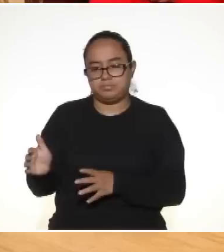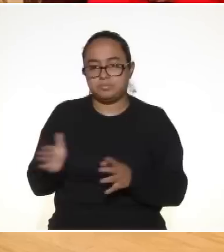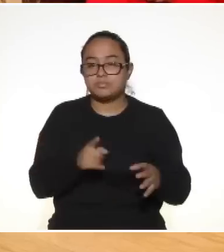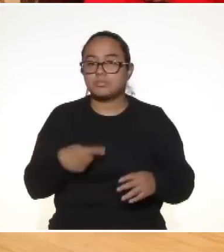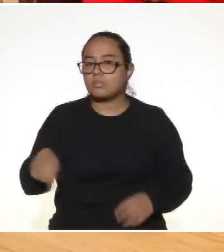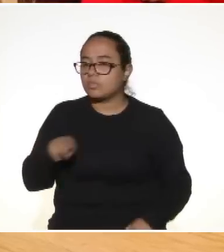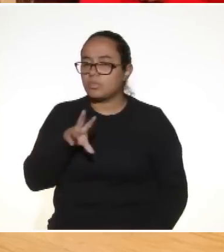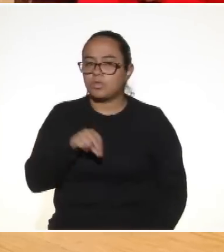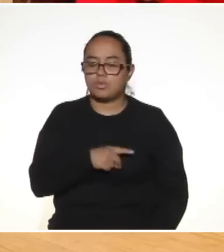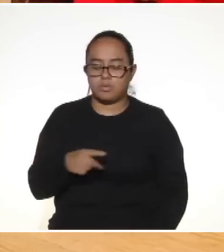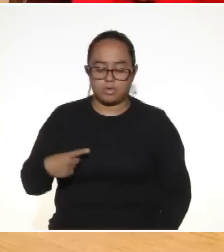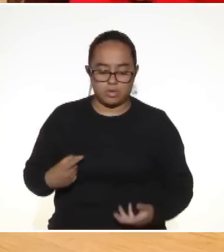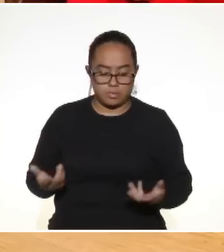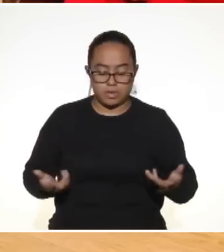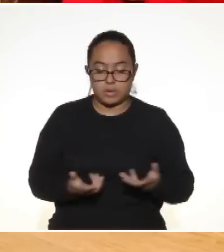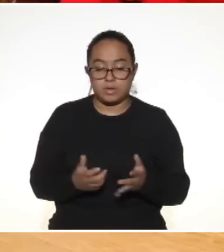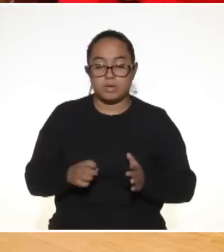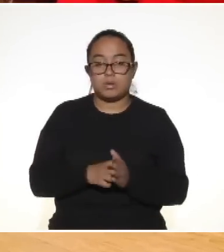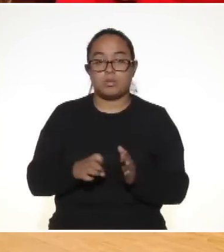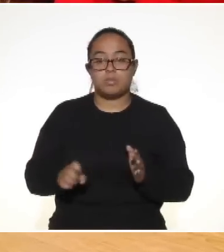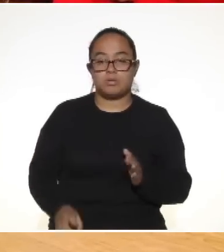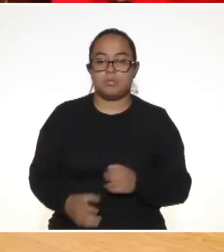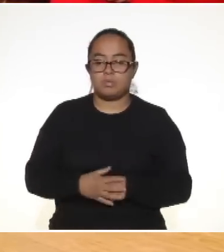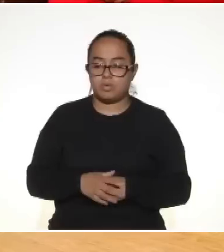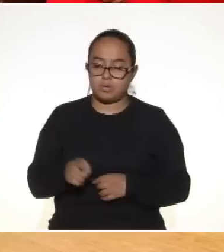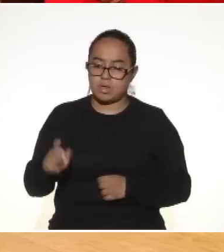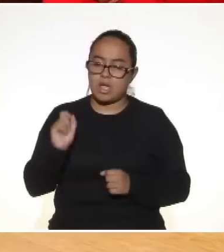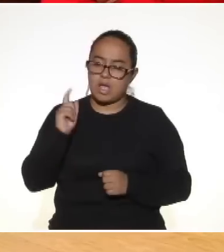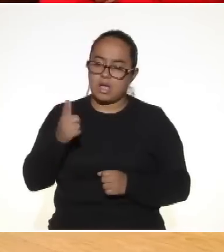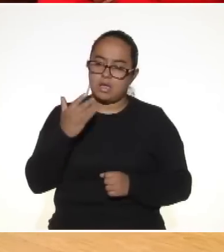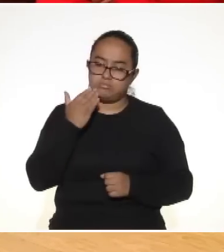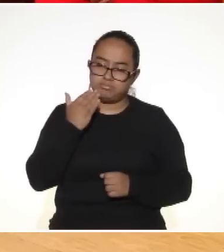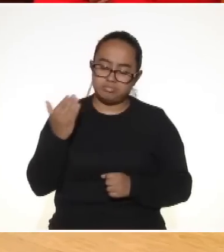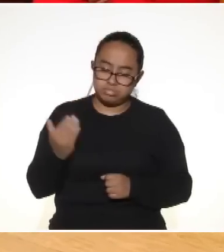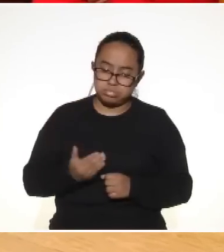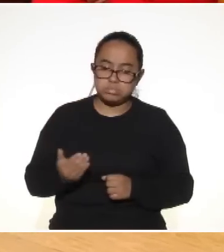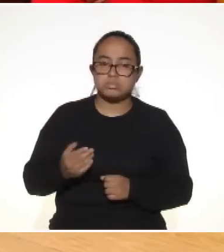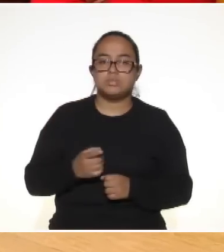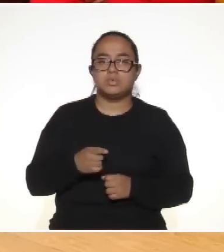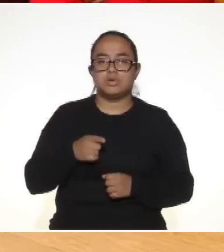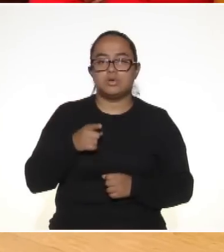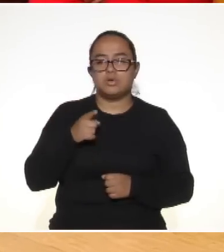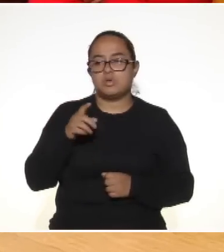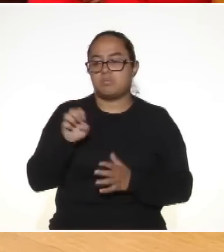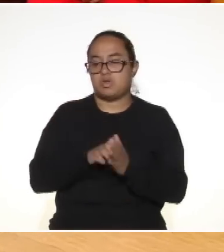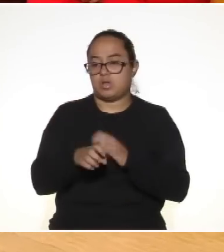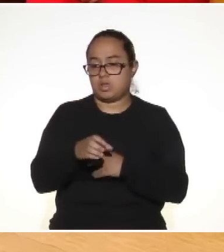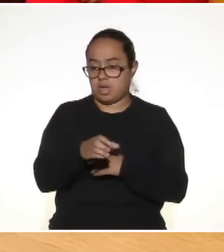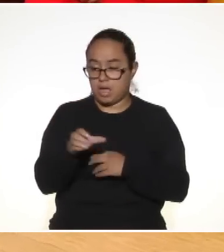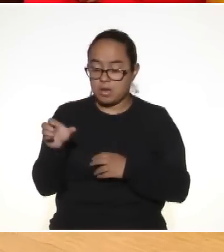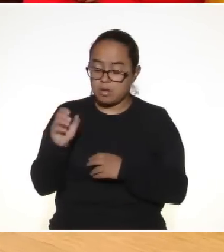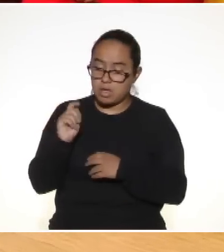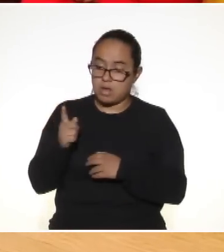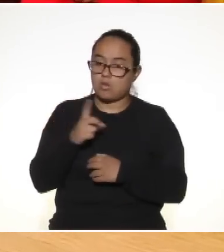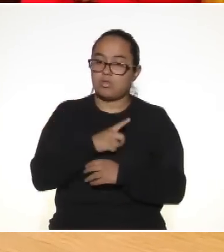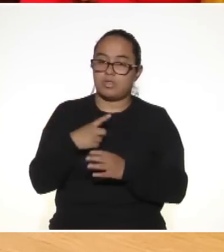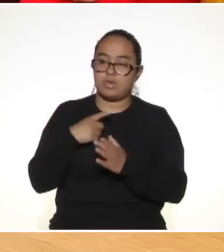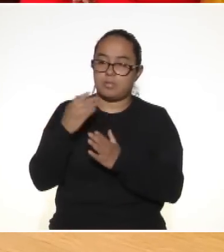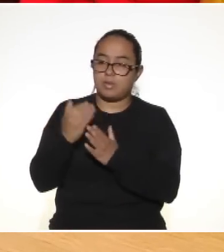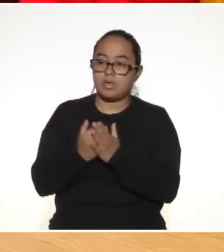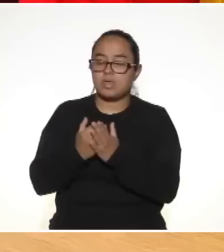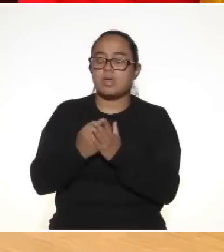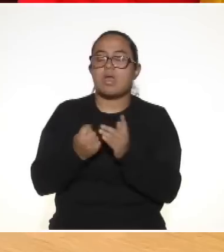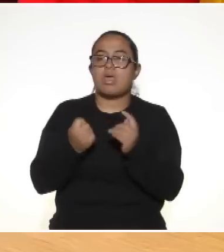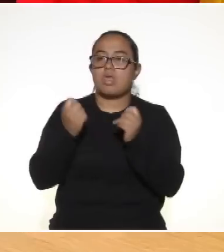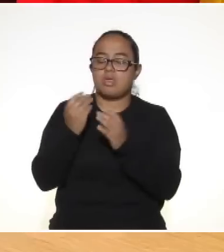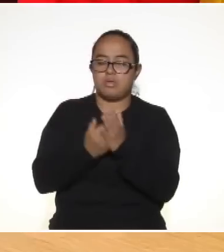debemos hacer, si existe una deformidad, intentar en campo tratar de reducirlo. Por favor, eso no lo hagan.